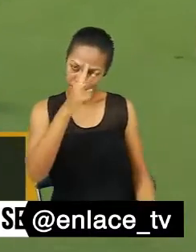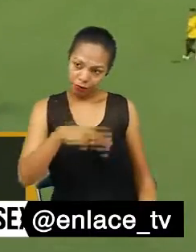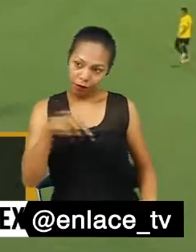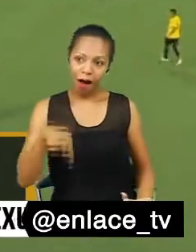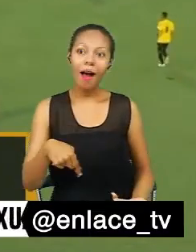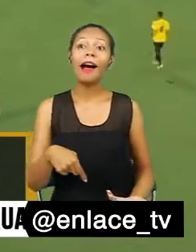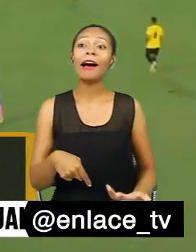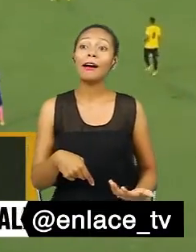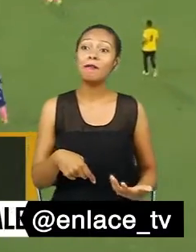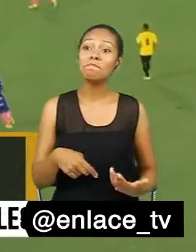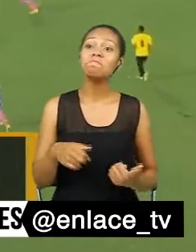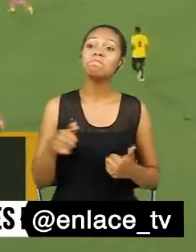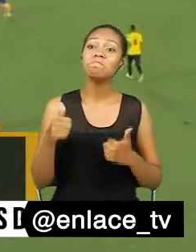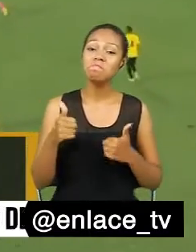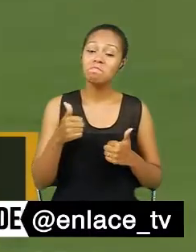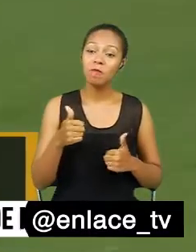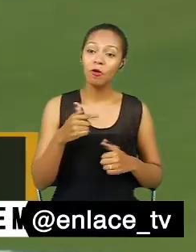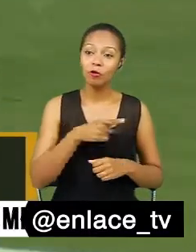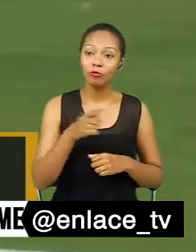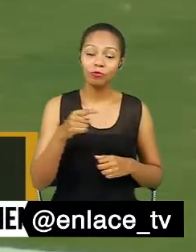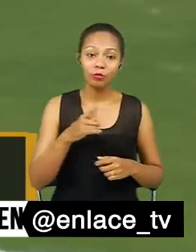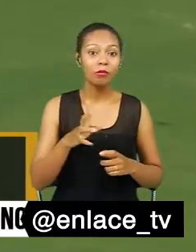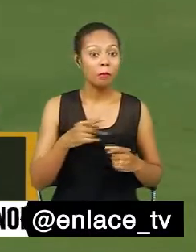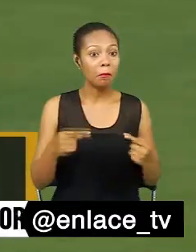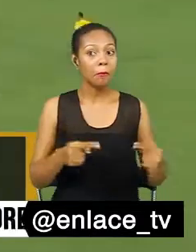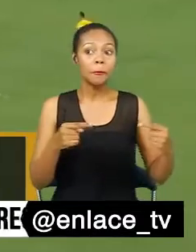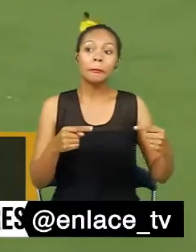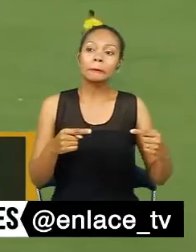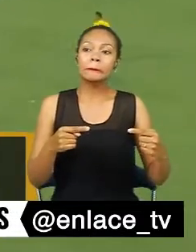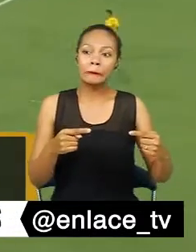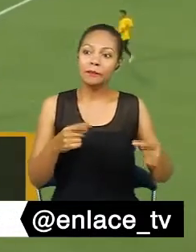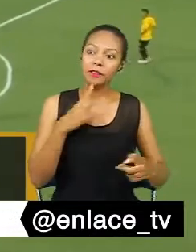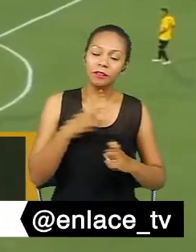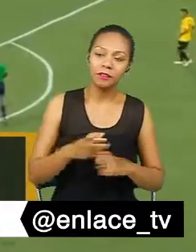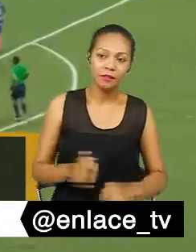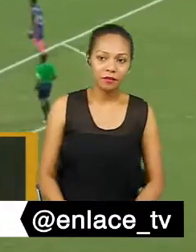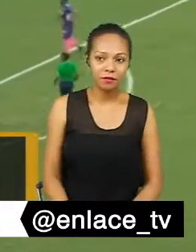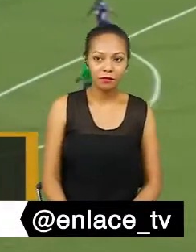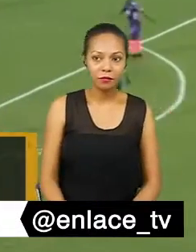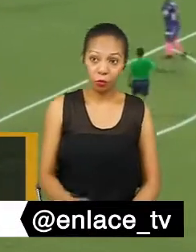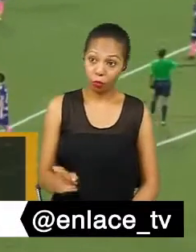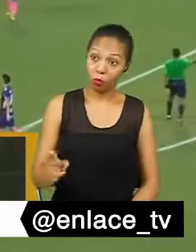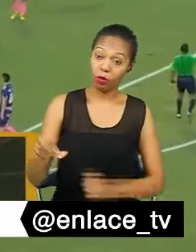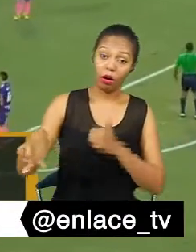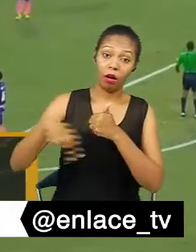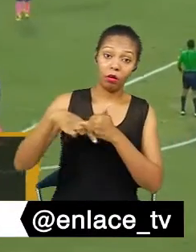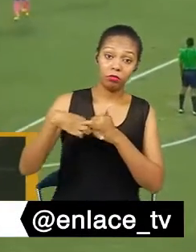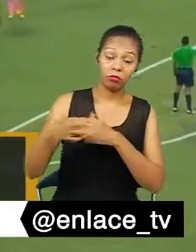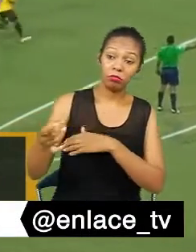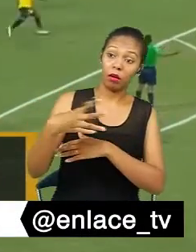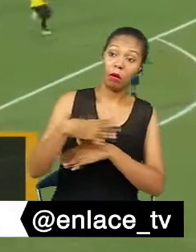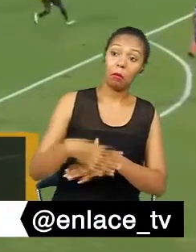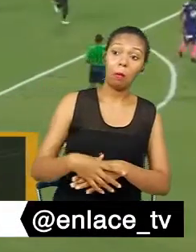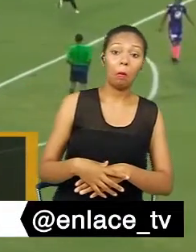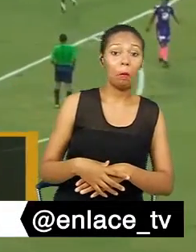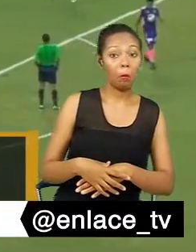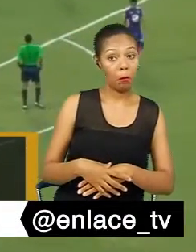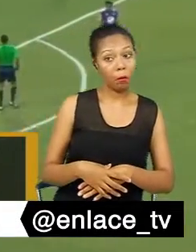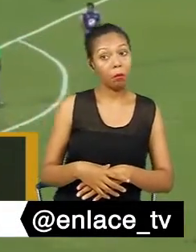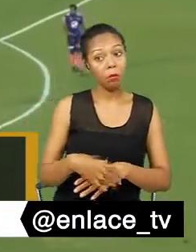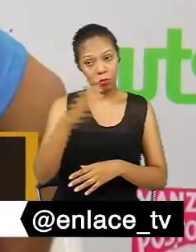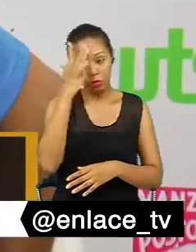propuestas del onceno orinegro, el resultado no fue el que buscaban. Alianza Petrolera fue superior, porque se equivocó menos, porque